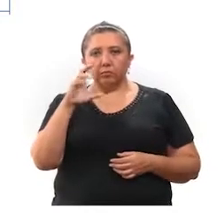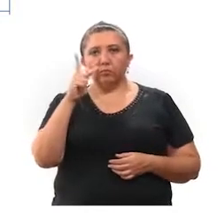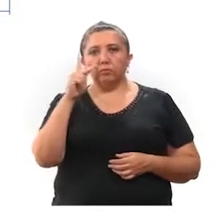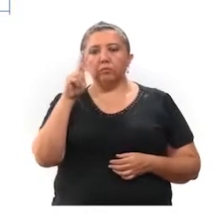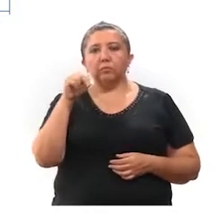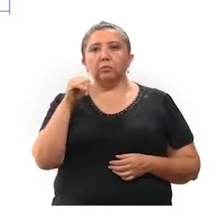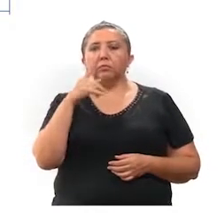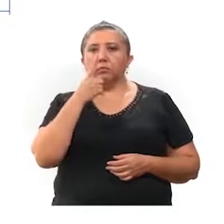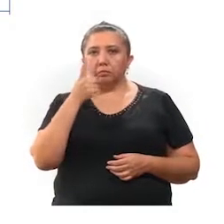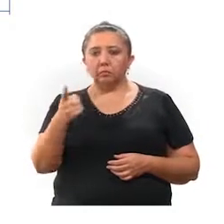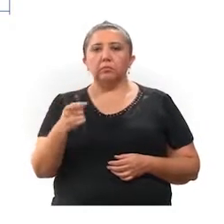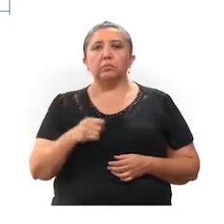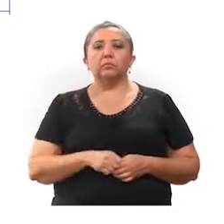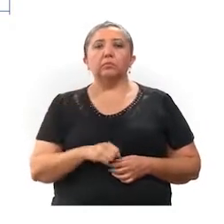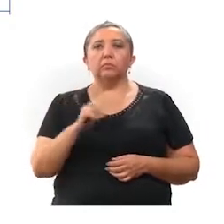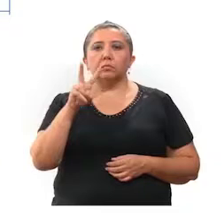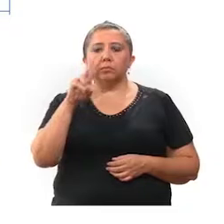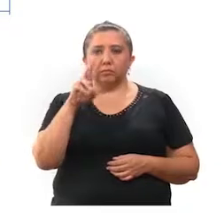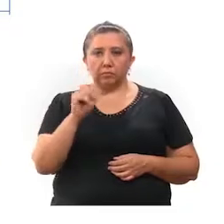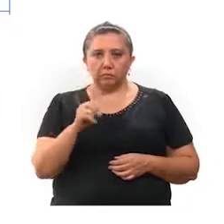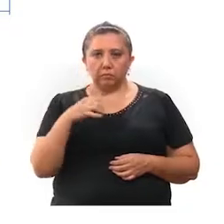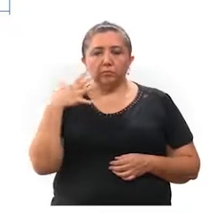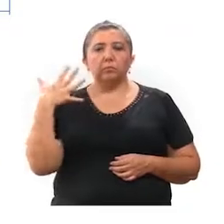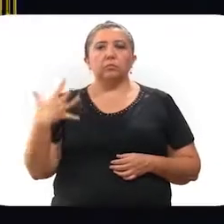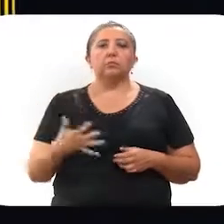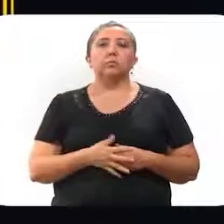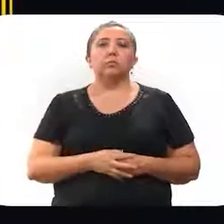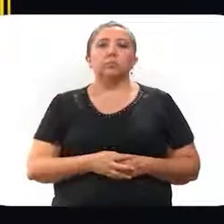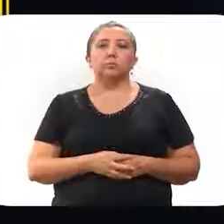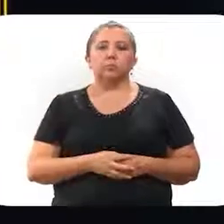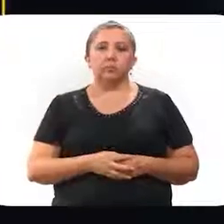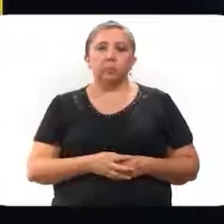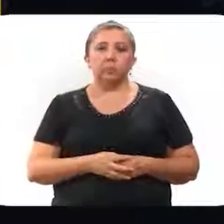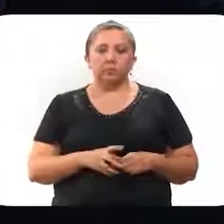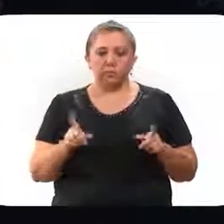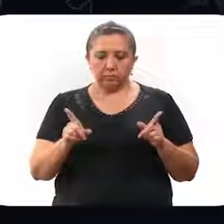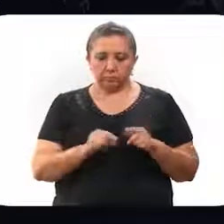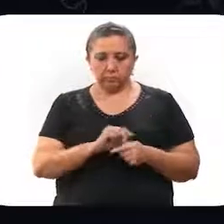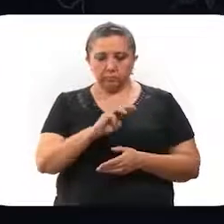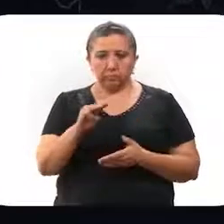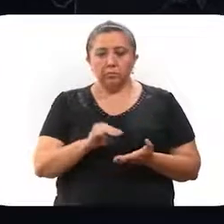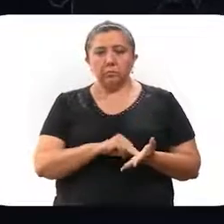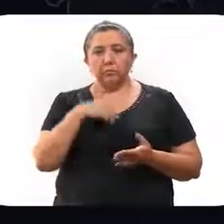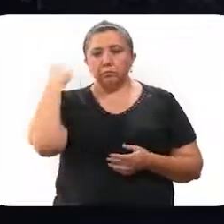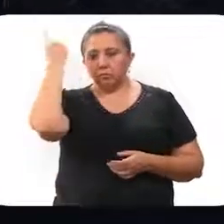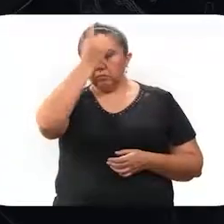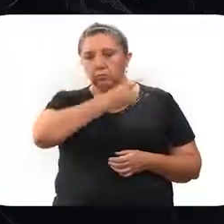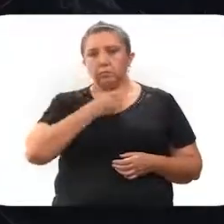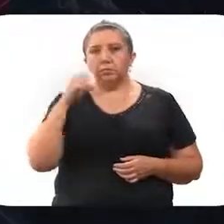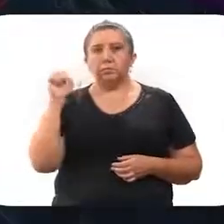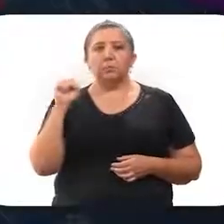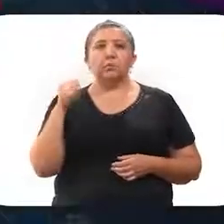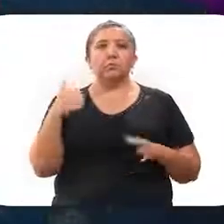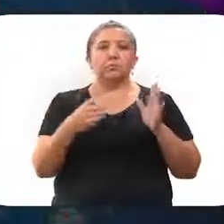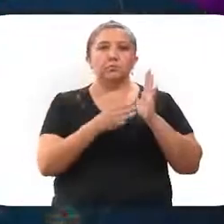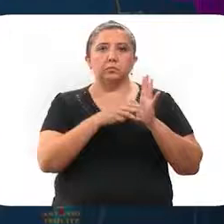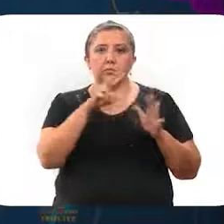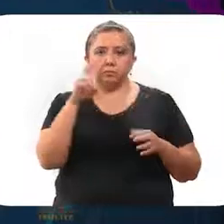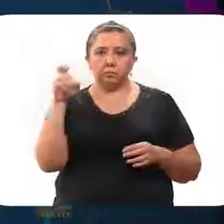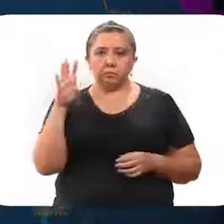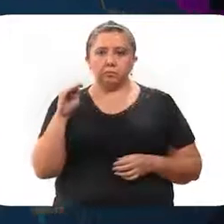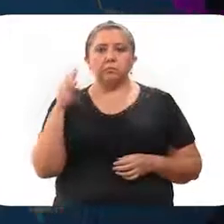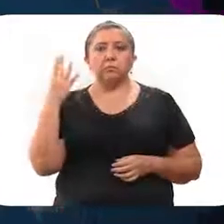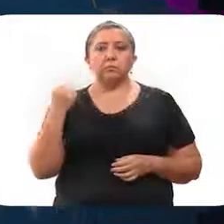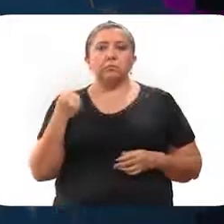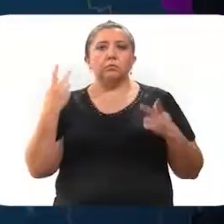Pacaptún, Yucalpetén y Salvador Alvarado Sur, 5. Específicamente en Mérida se han diagnosticado